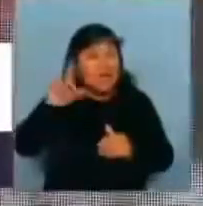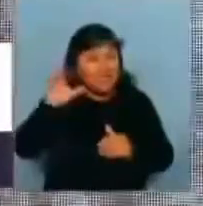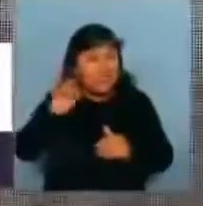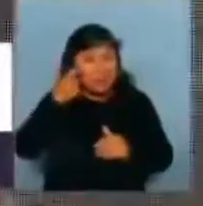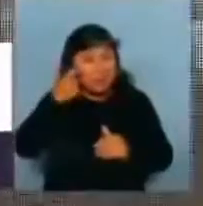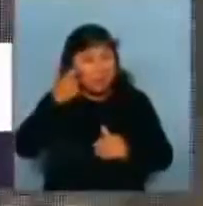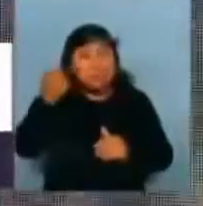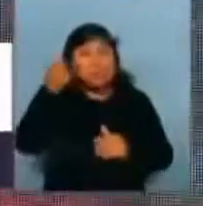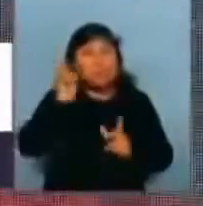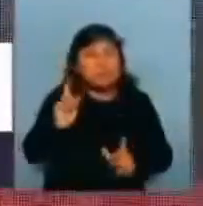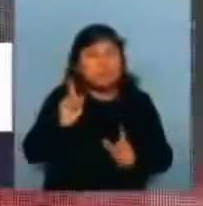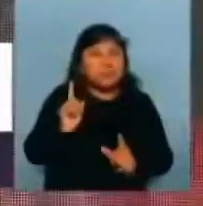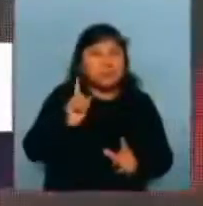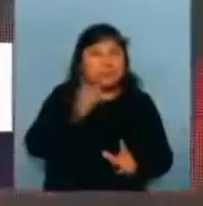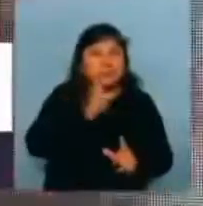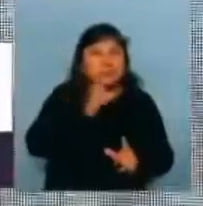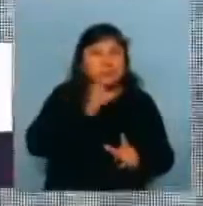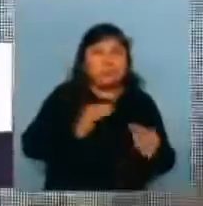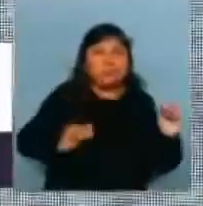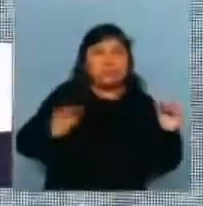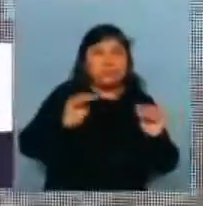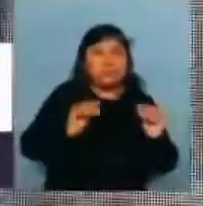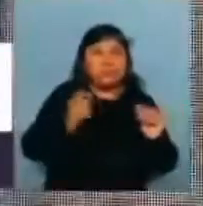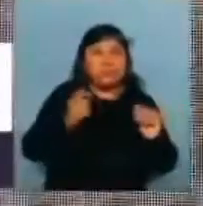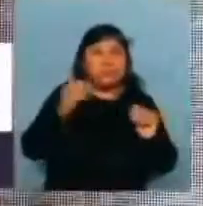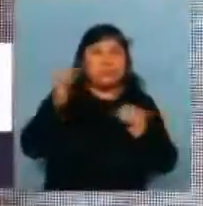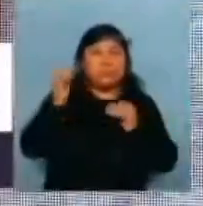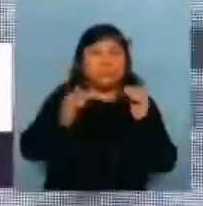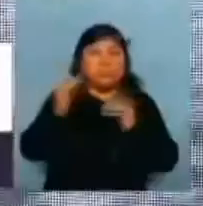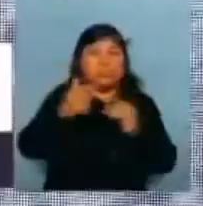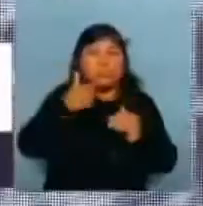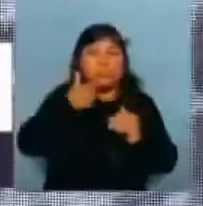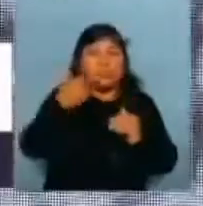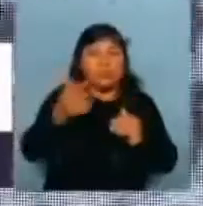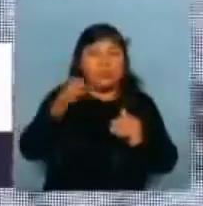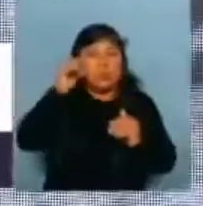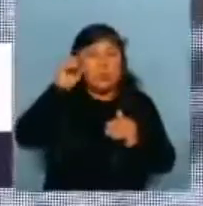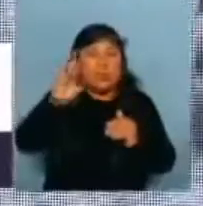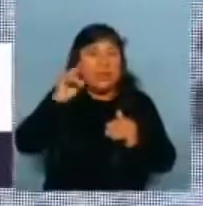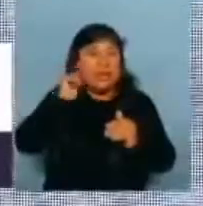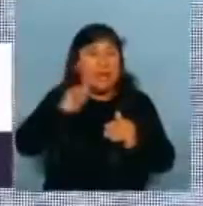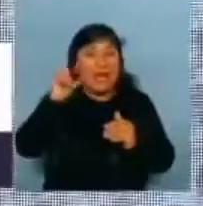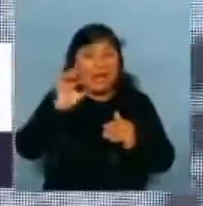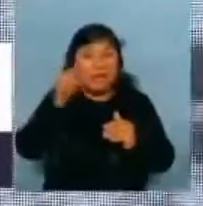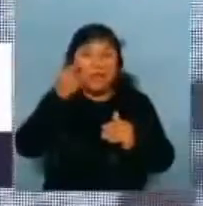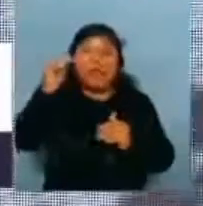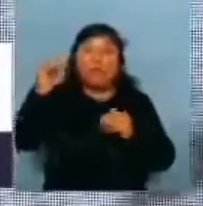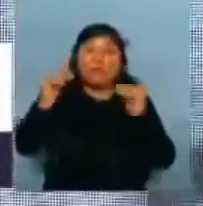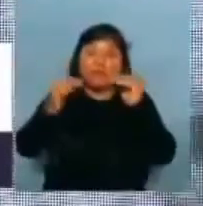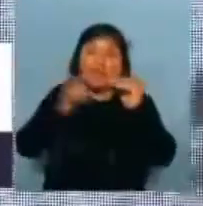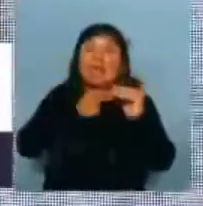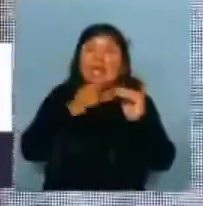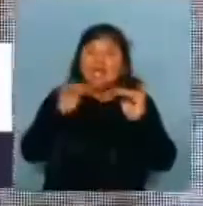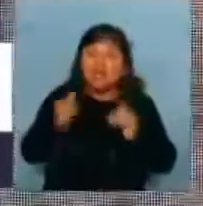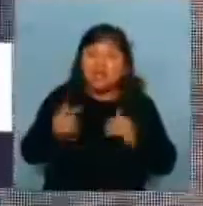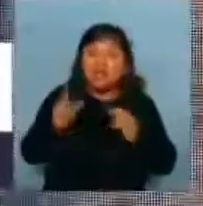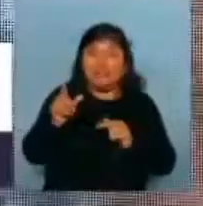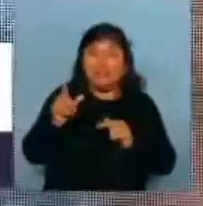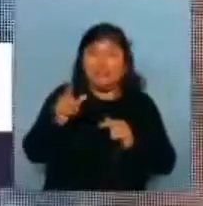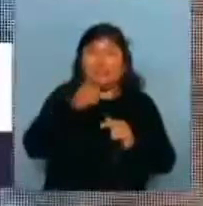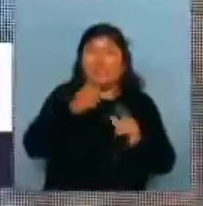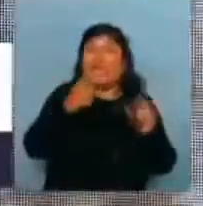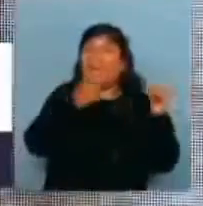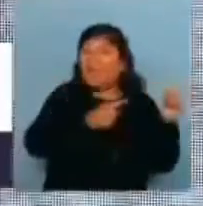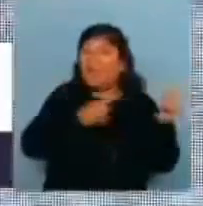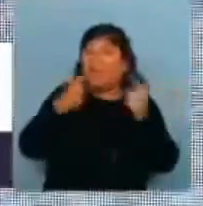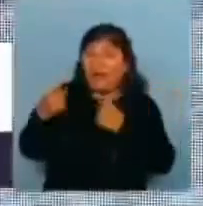dar cuenta de que estoy a nada, a gramos de Super Gallo, y va a ser una diferencia bastante grande la